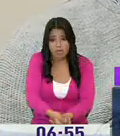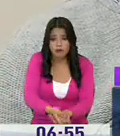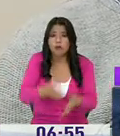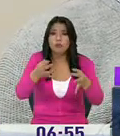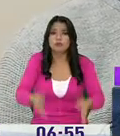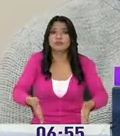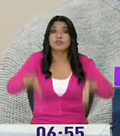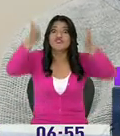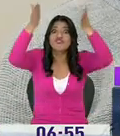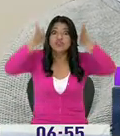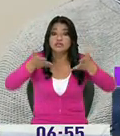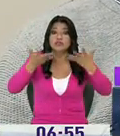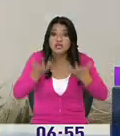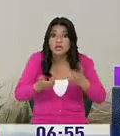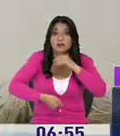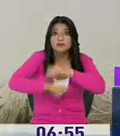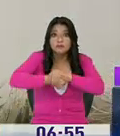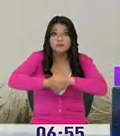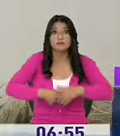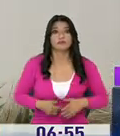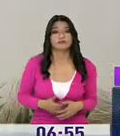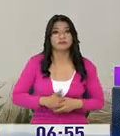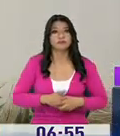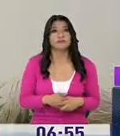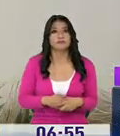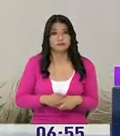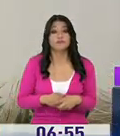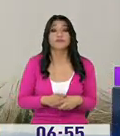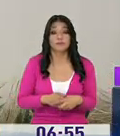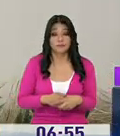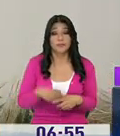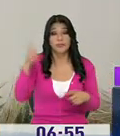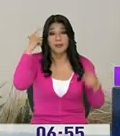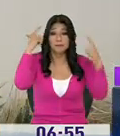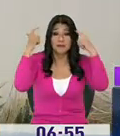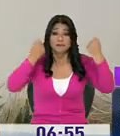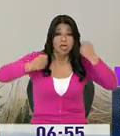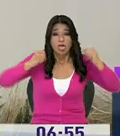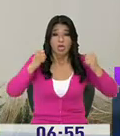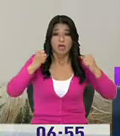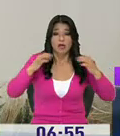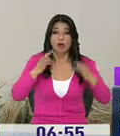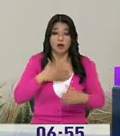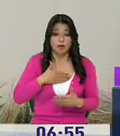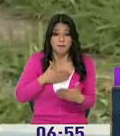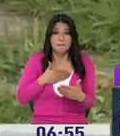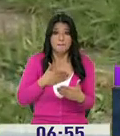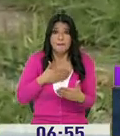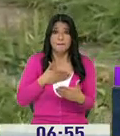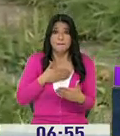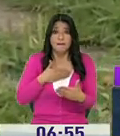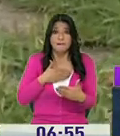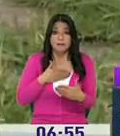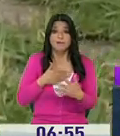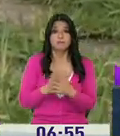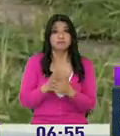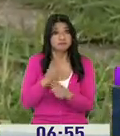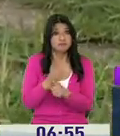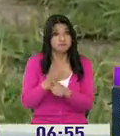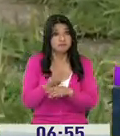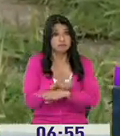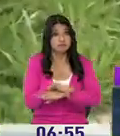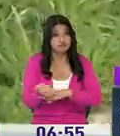por intentar esconderse puede generar trastornos compulsivos trastornos de taquicardia aquí algunas de las recomendaciones